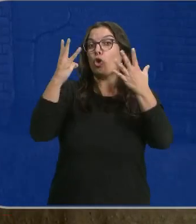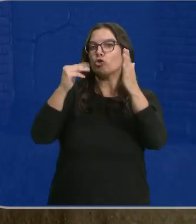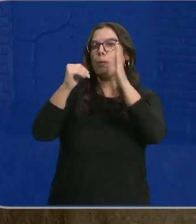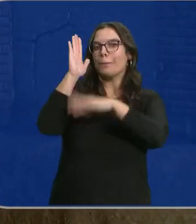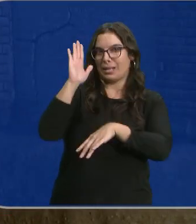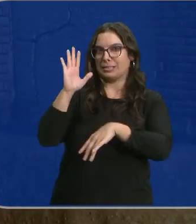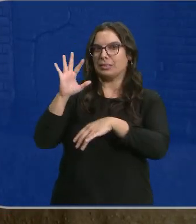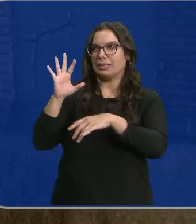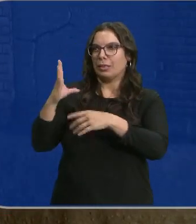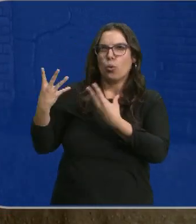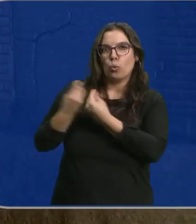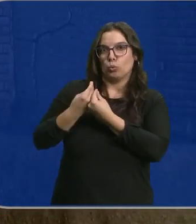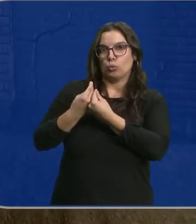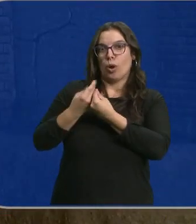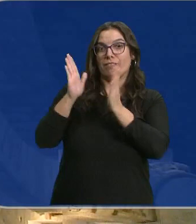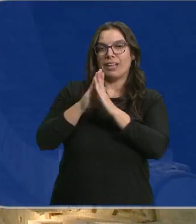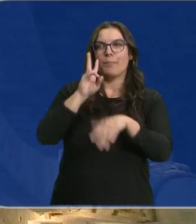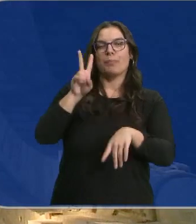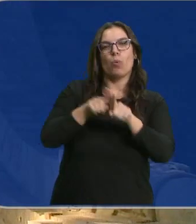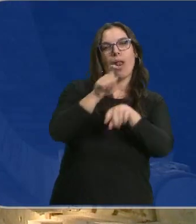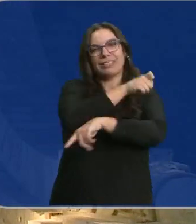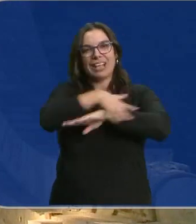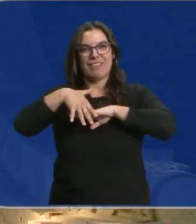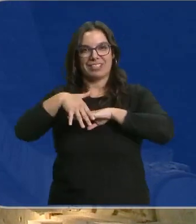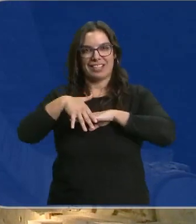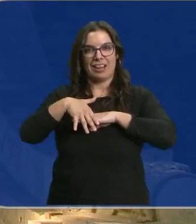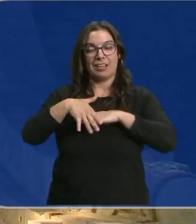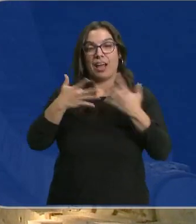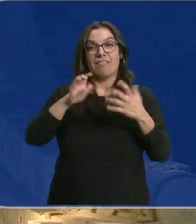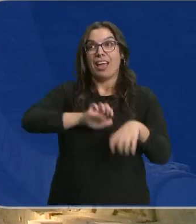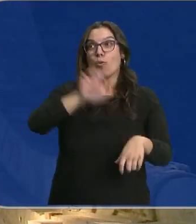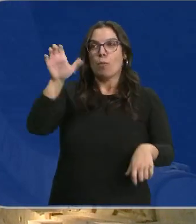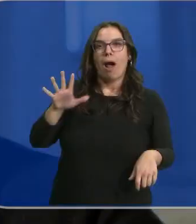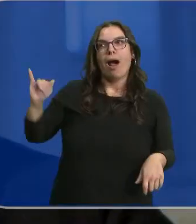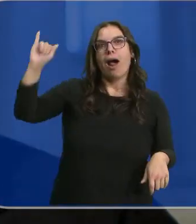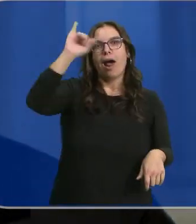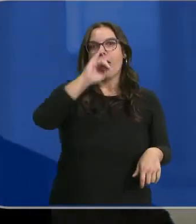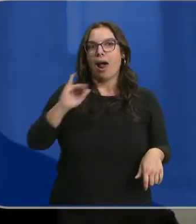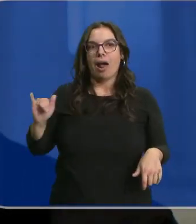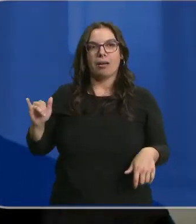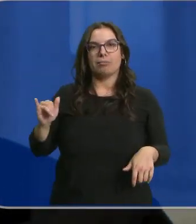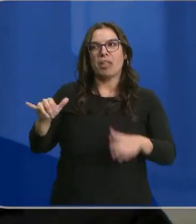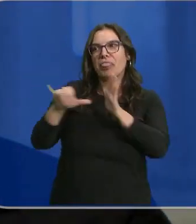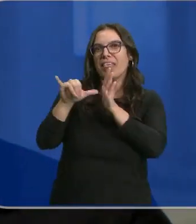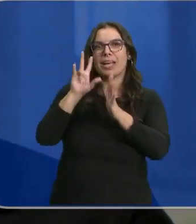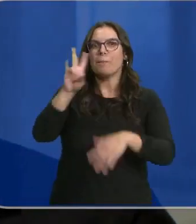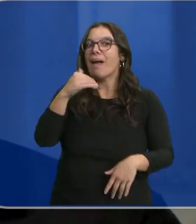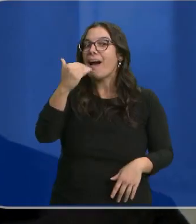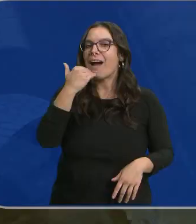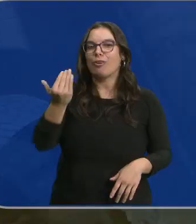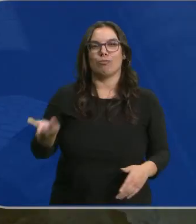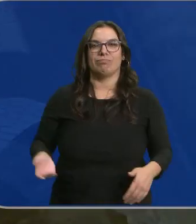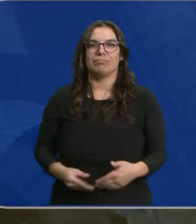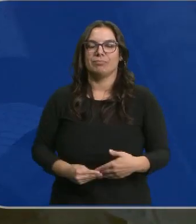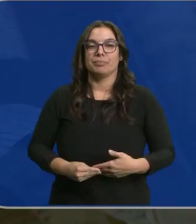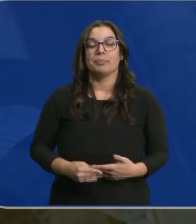al final sería de una forma transversal, con lo cual en casi toda Europa alguien va a tener cerca de su residencia algún lugar